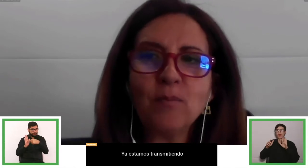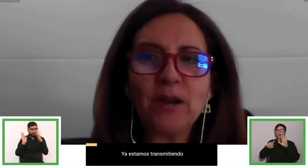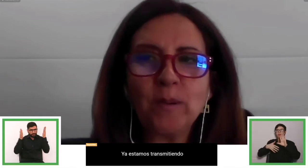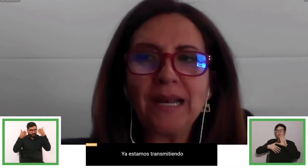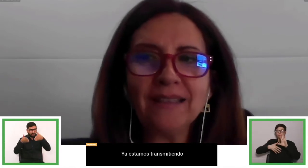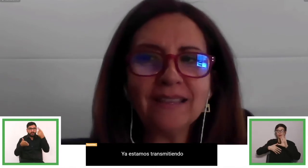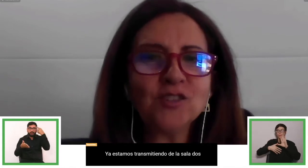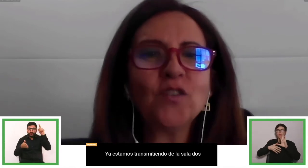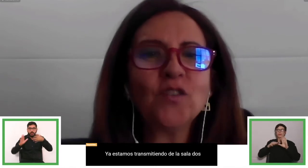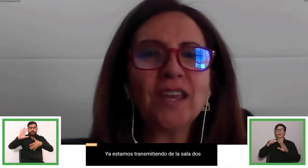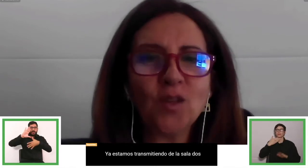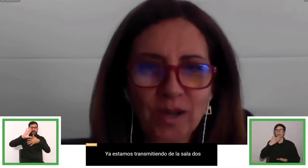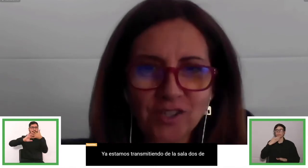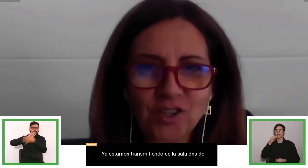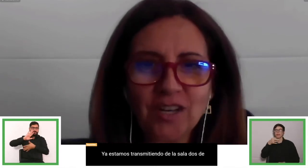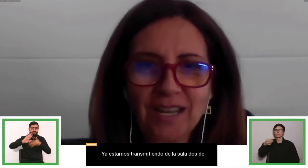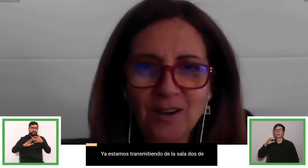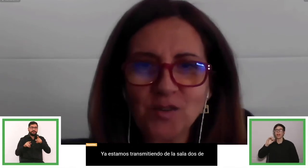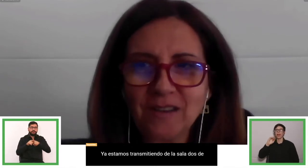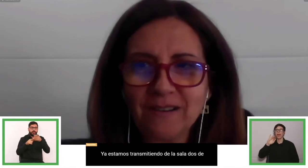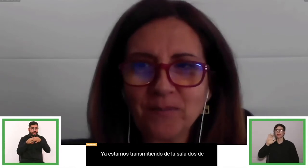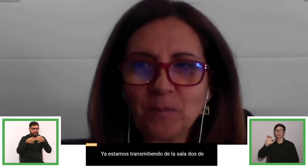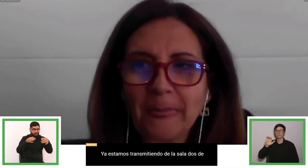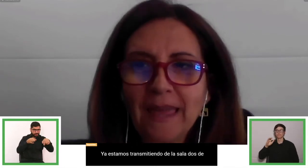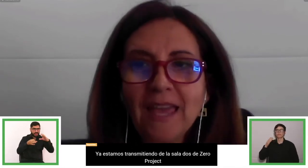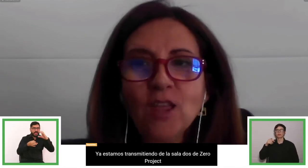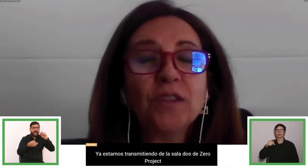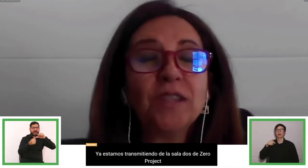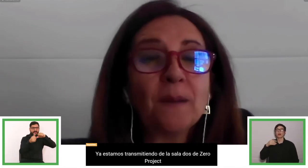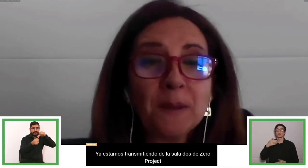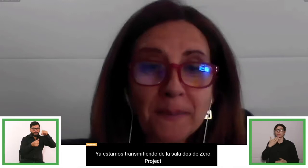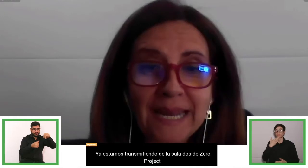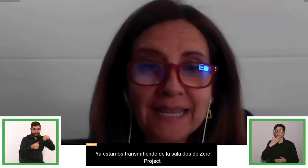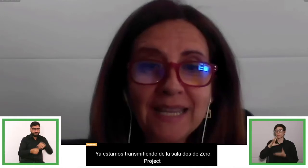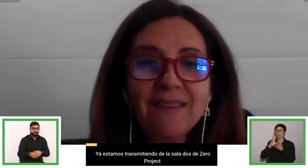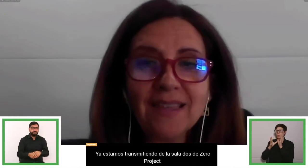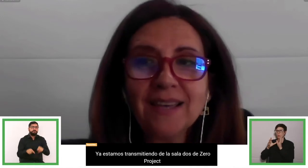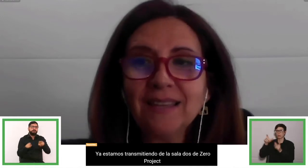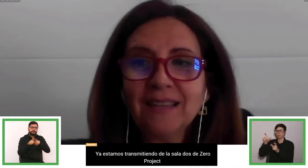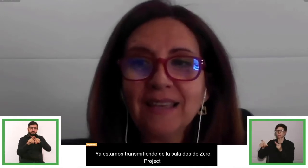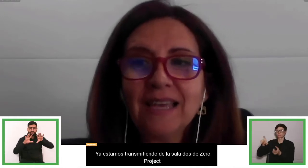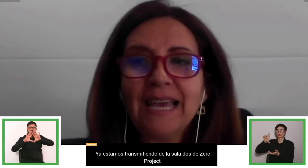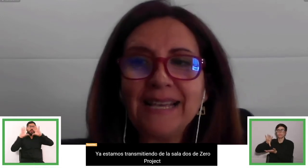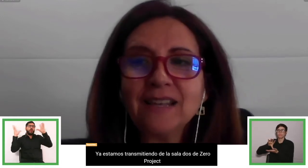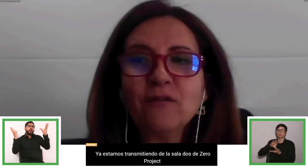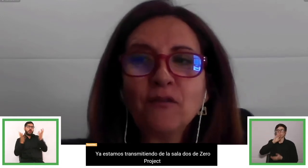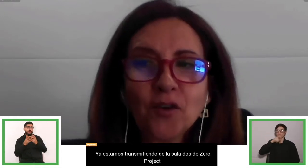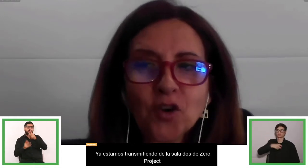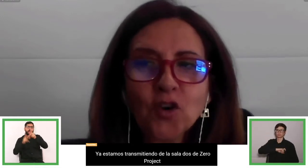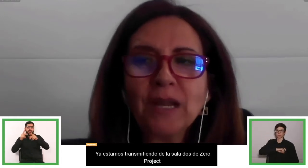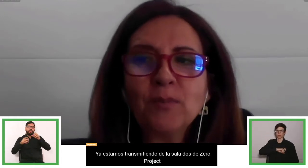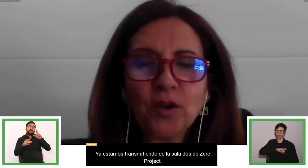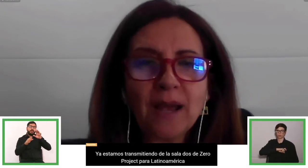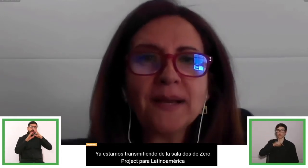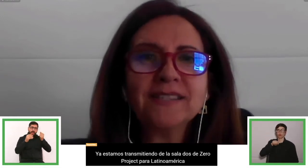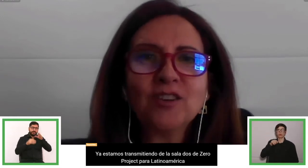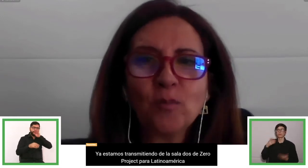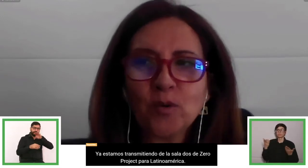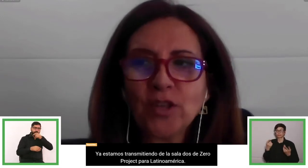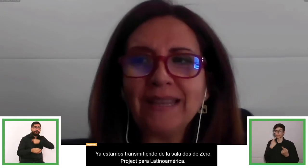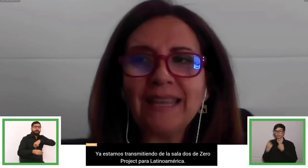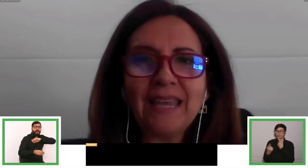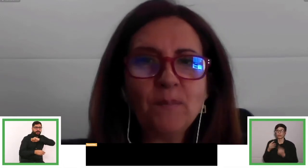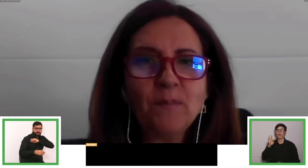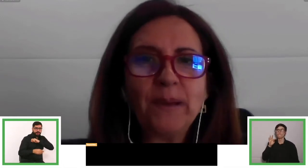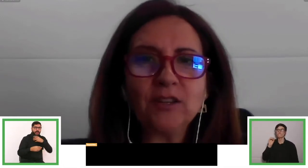de hispanoparlantes sobre educación inclusiva. Nuestra primera actividad es el foro del programa Zero